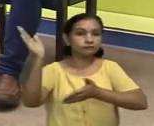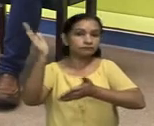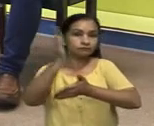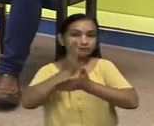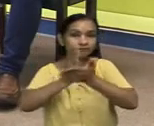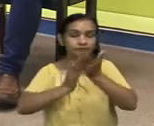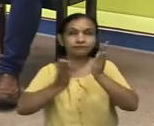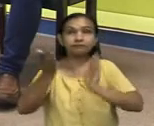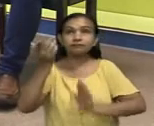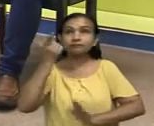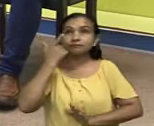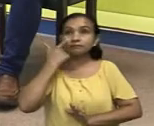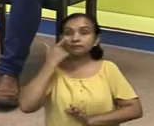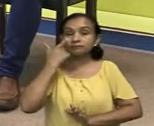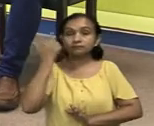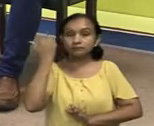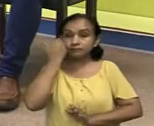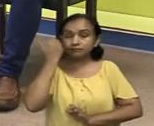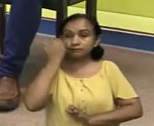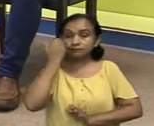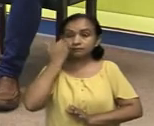enfermedad, y pues esta es una forma